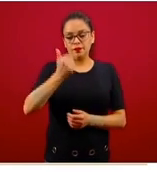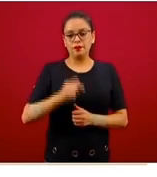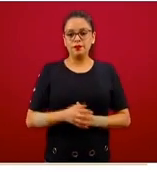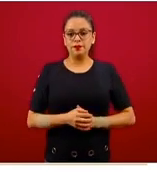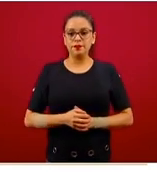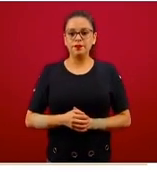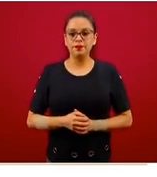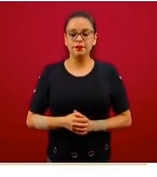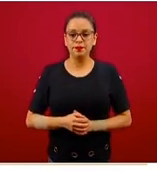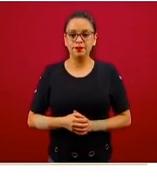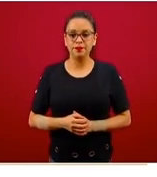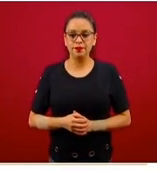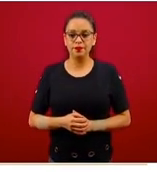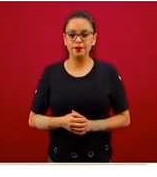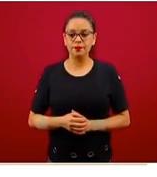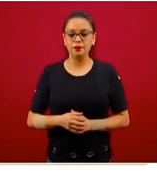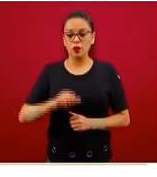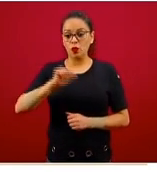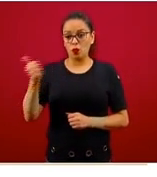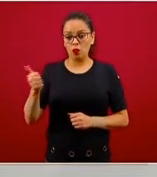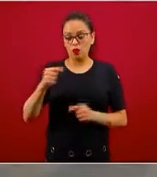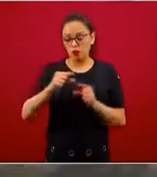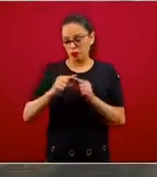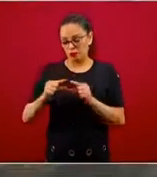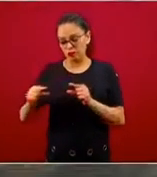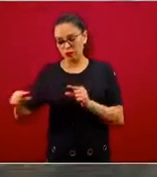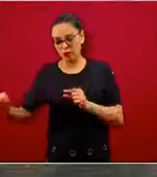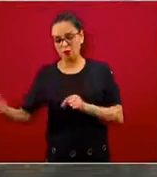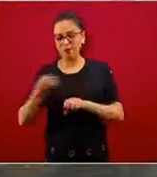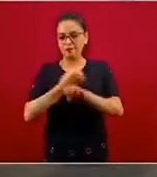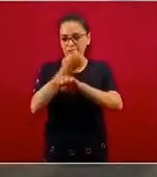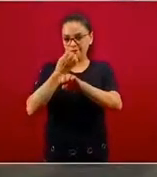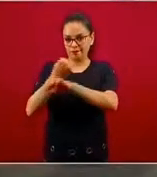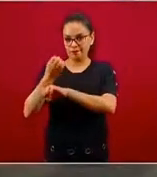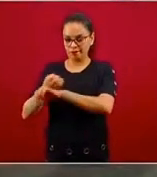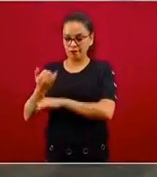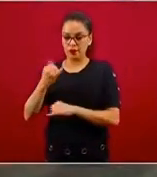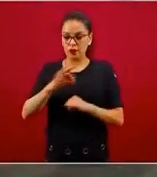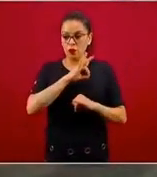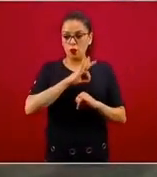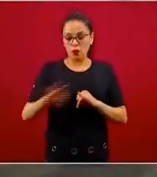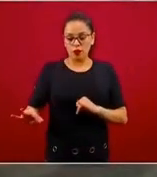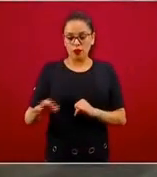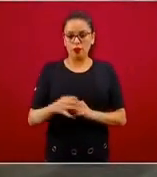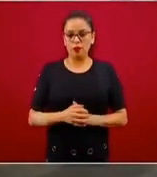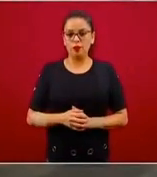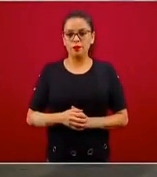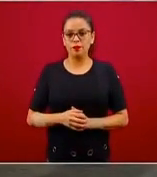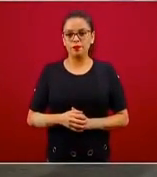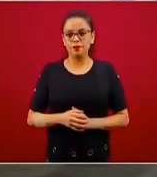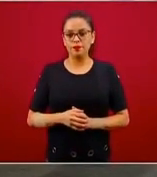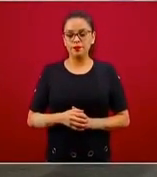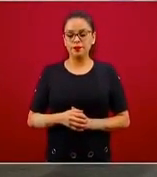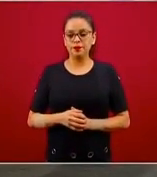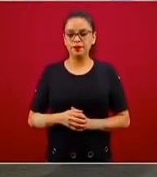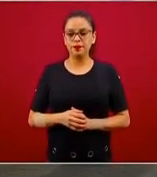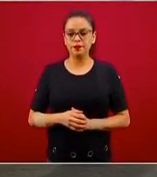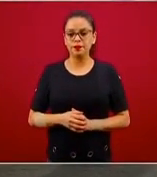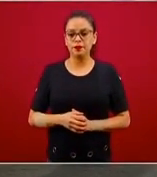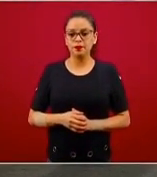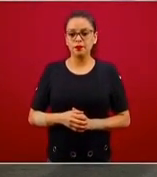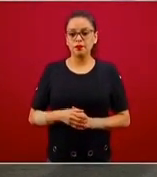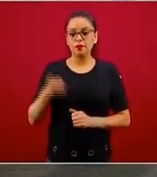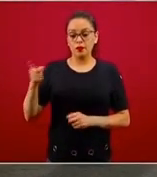is at a comportan 2%. los demás estados. We will Y continue to terminamos monitor diciendo que these precisamente para numbers. poder mantener